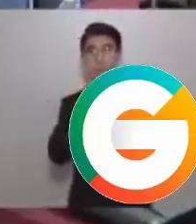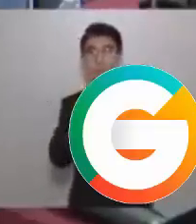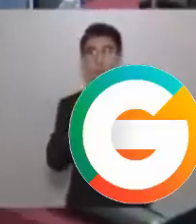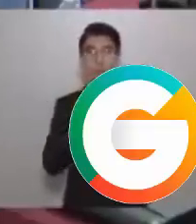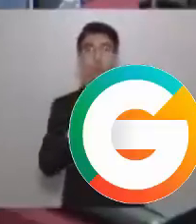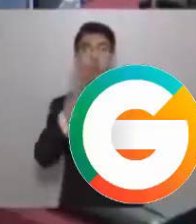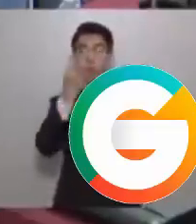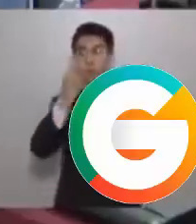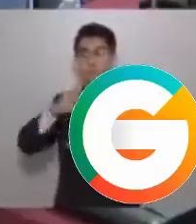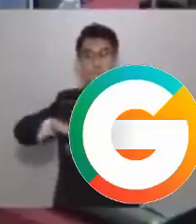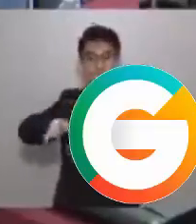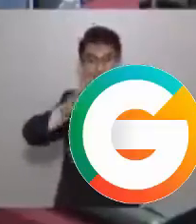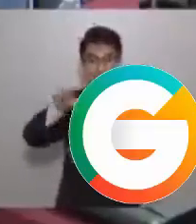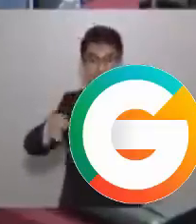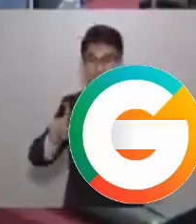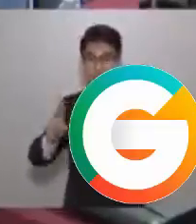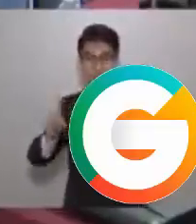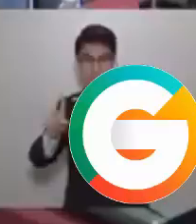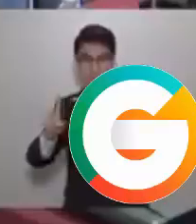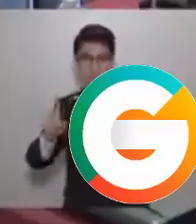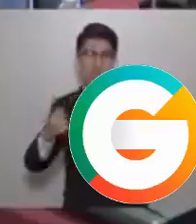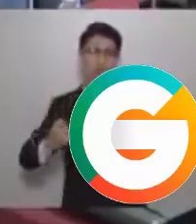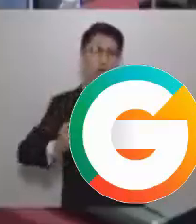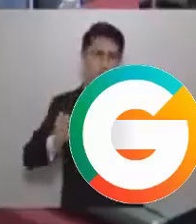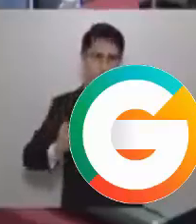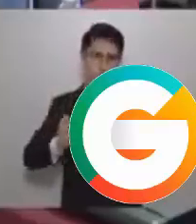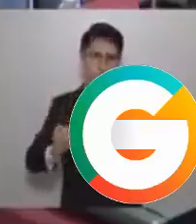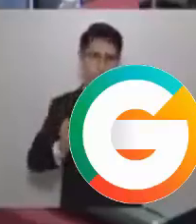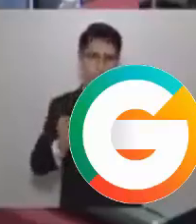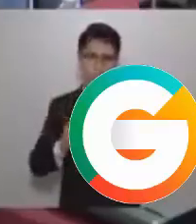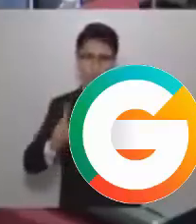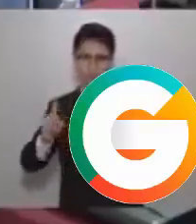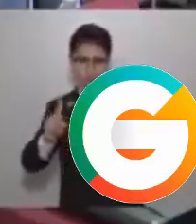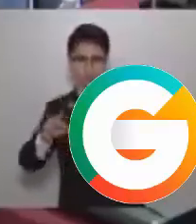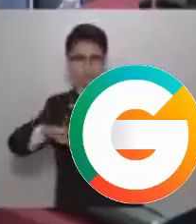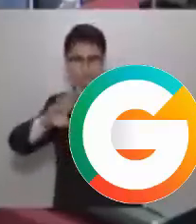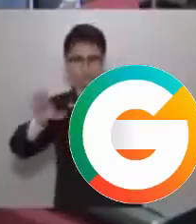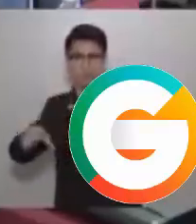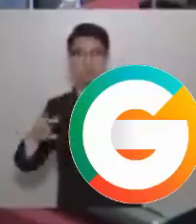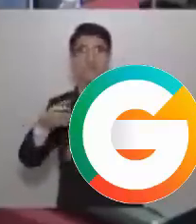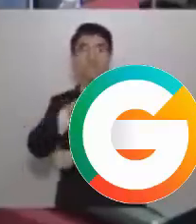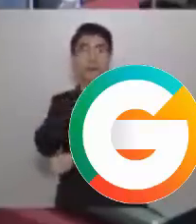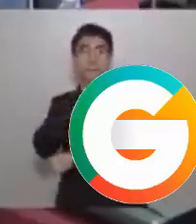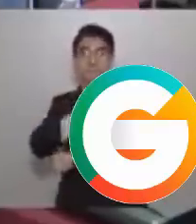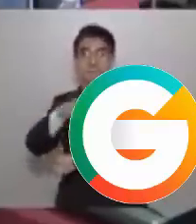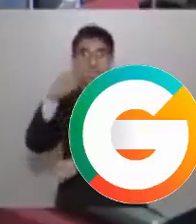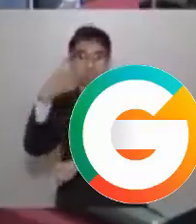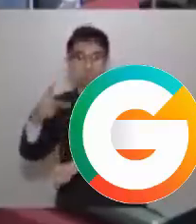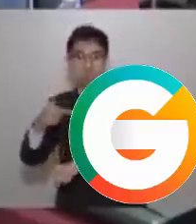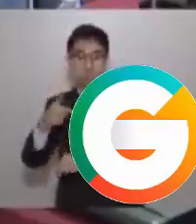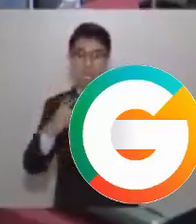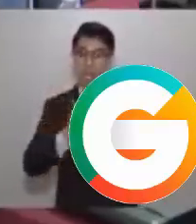estado mandando mensajes la persona. Y la otra es que acabo de escuchar al general decir que en Baja